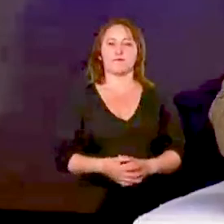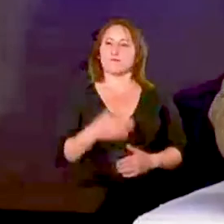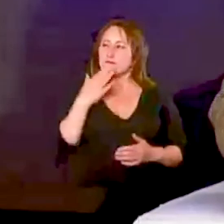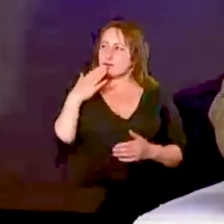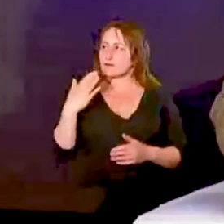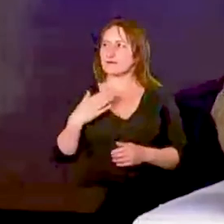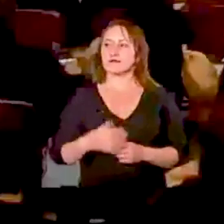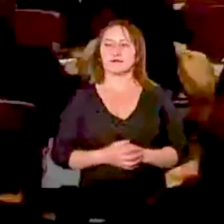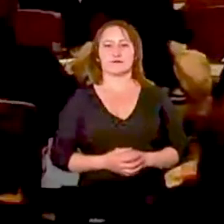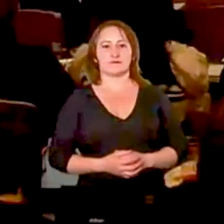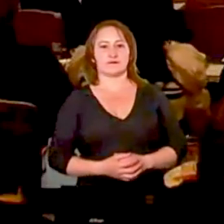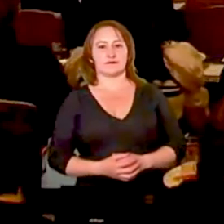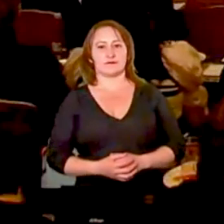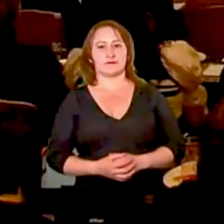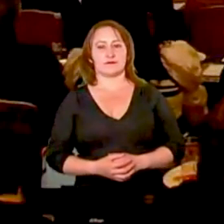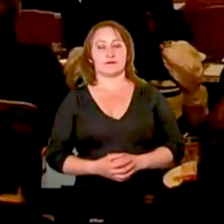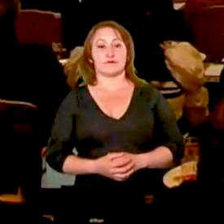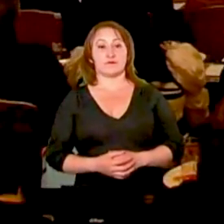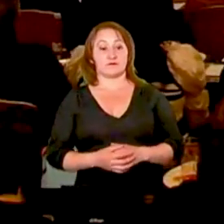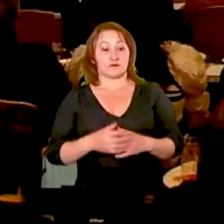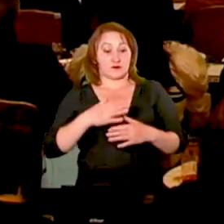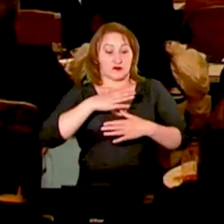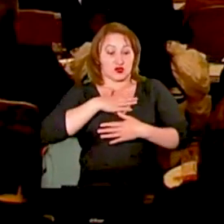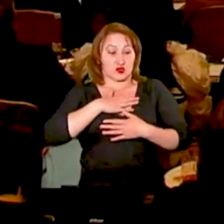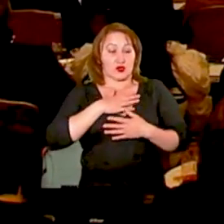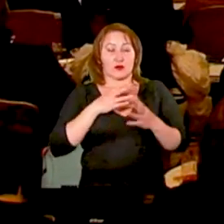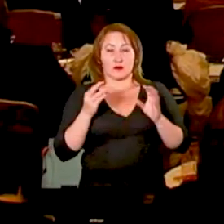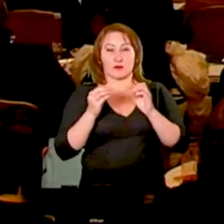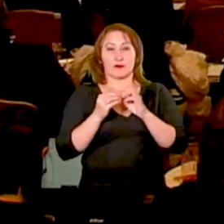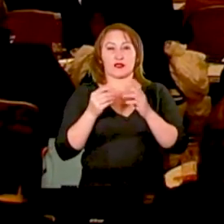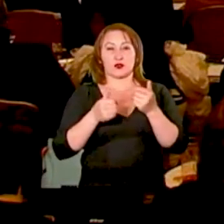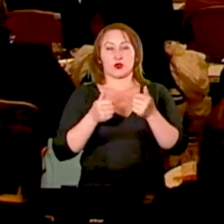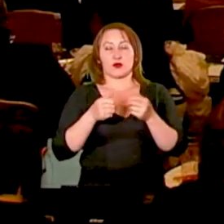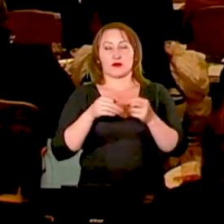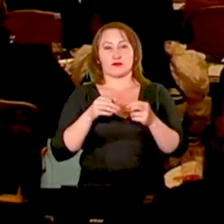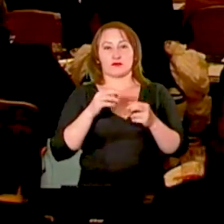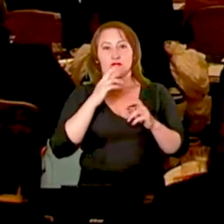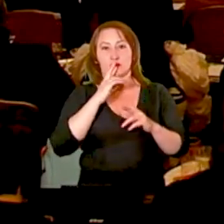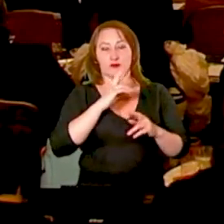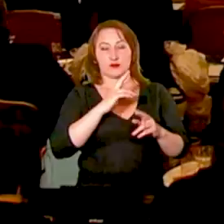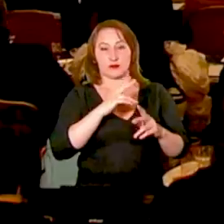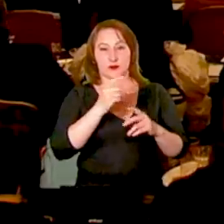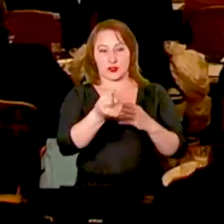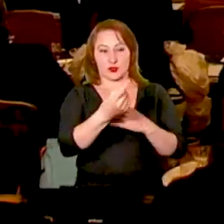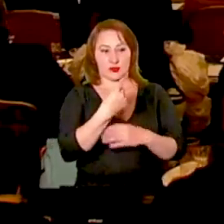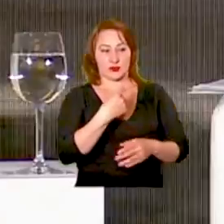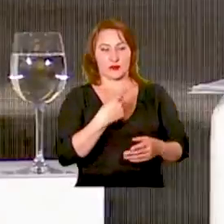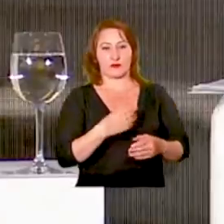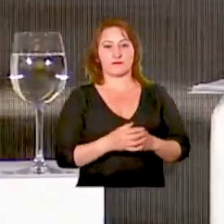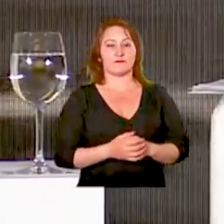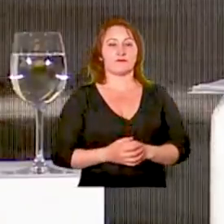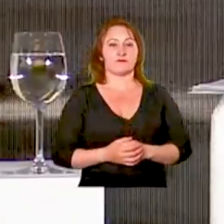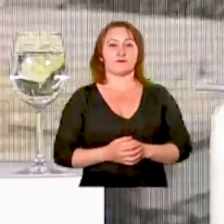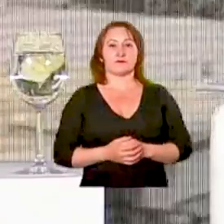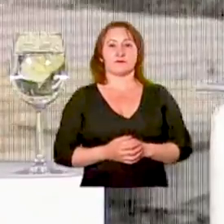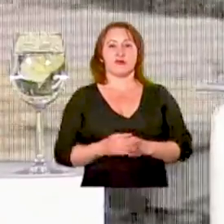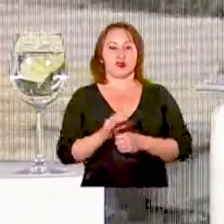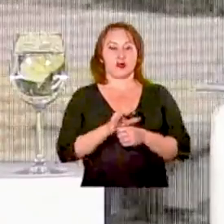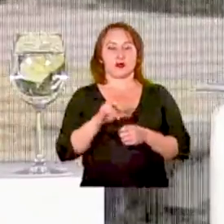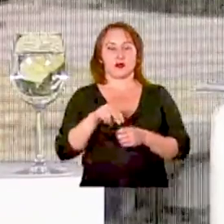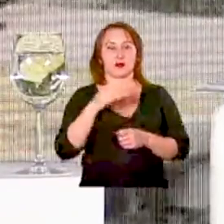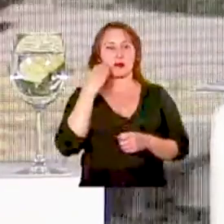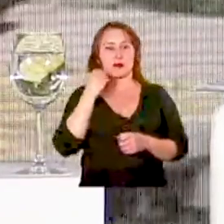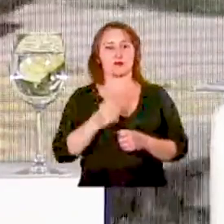Gracias. Gracias, doctora Lucy. Y yo remataría la pregunta que nos hizo nuestra